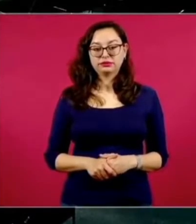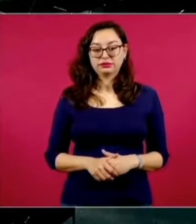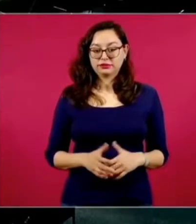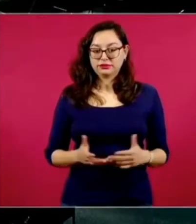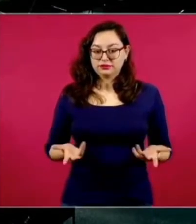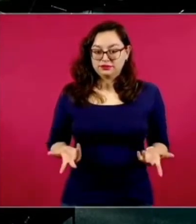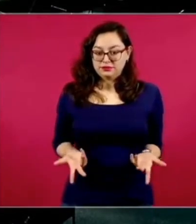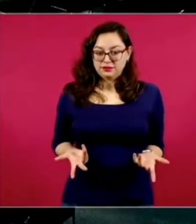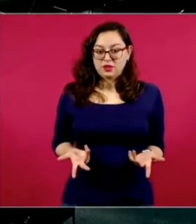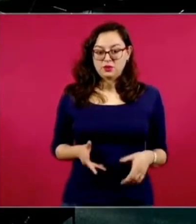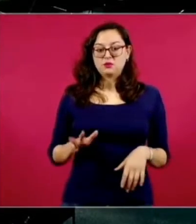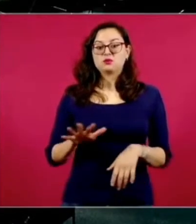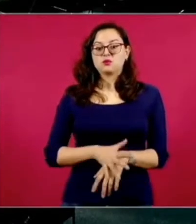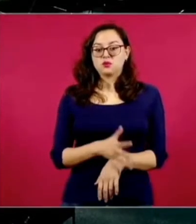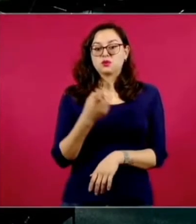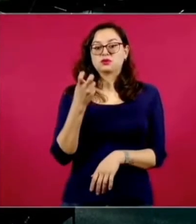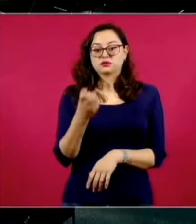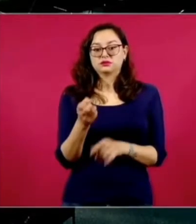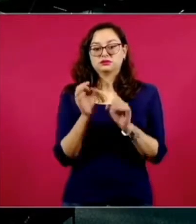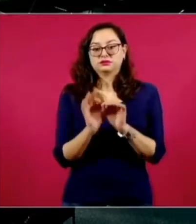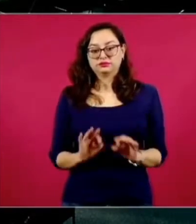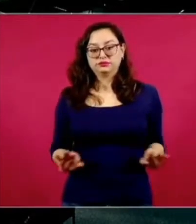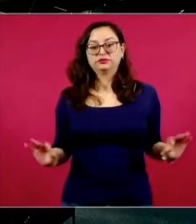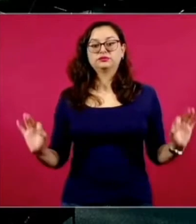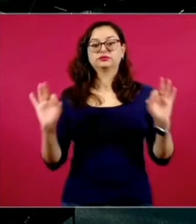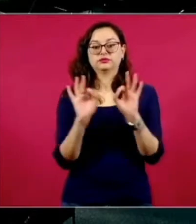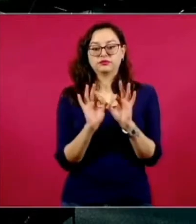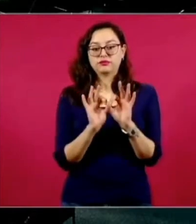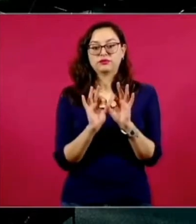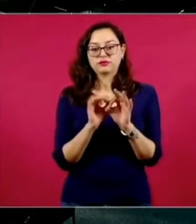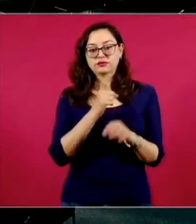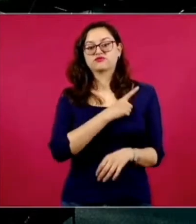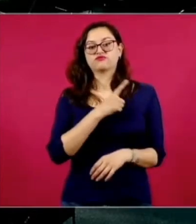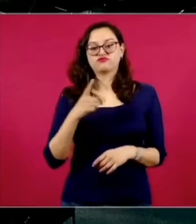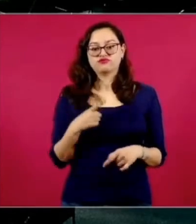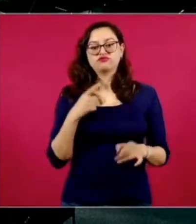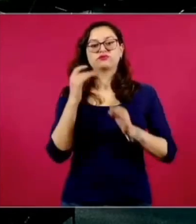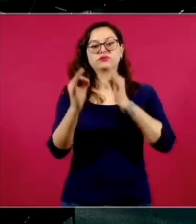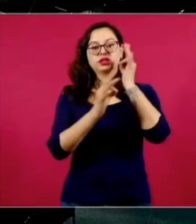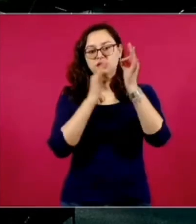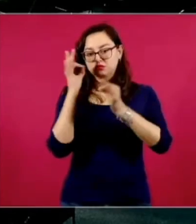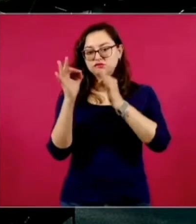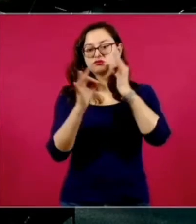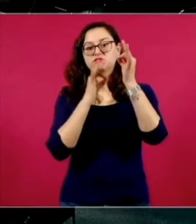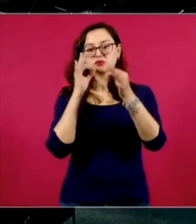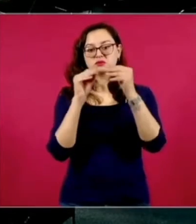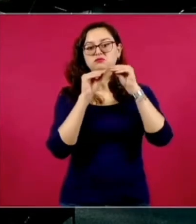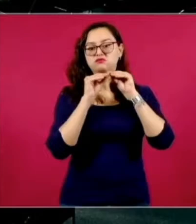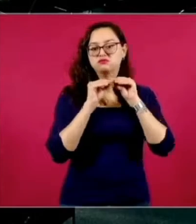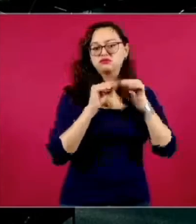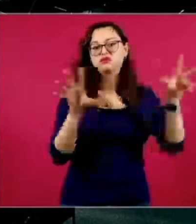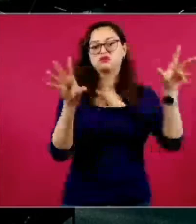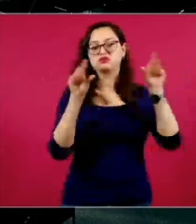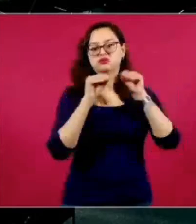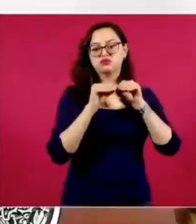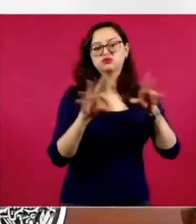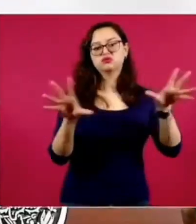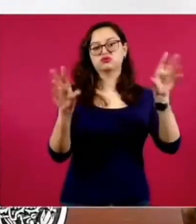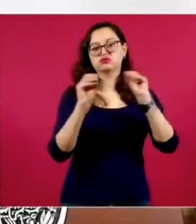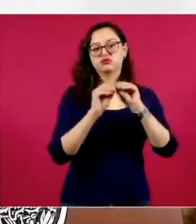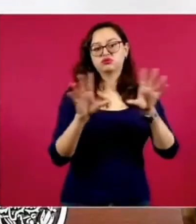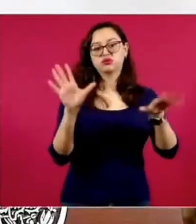Entonces, por eso tenemos que ir haciendo pues labor de información.